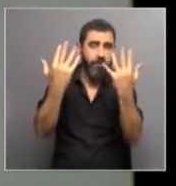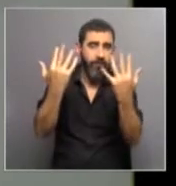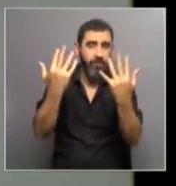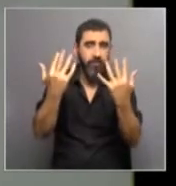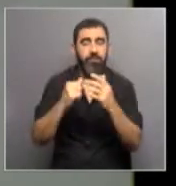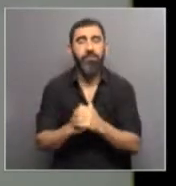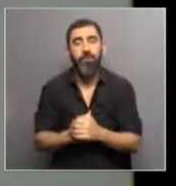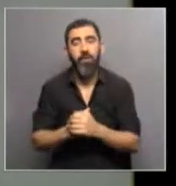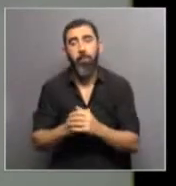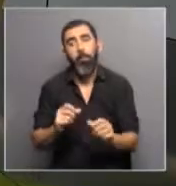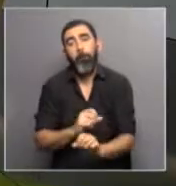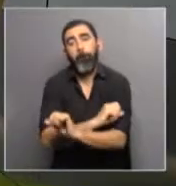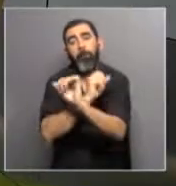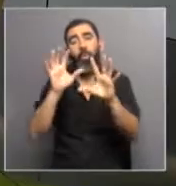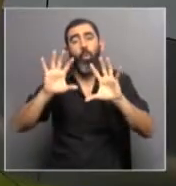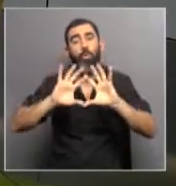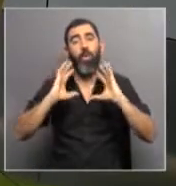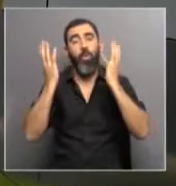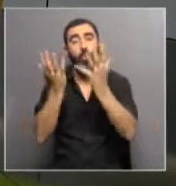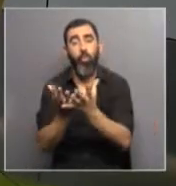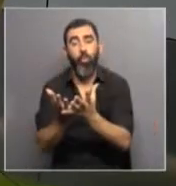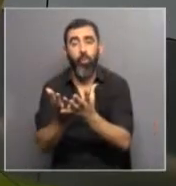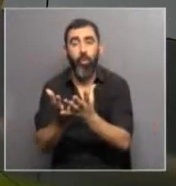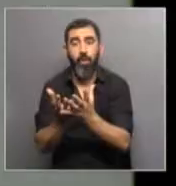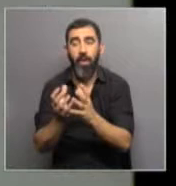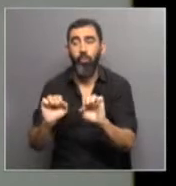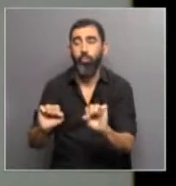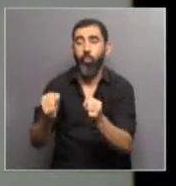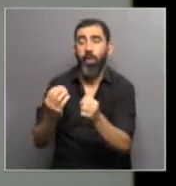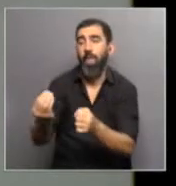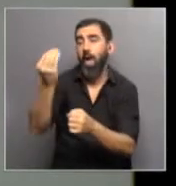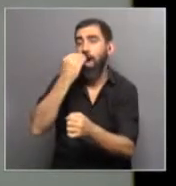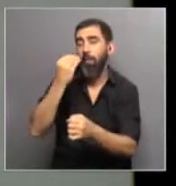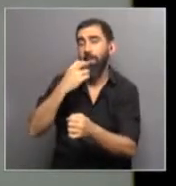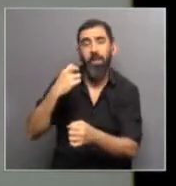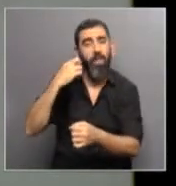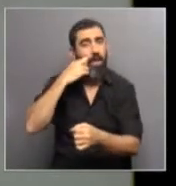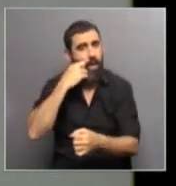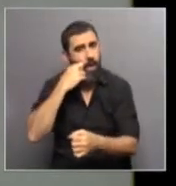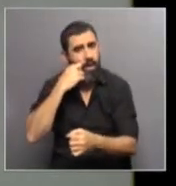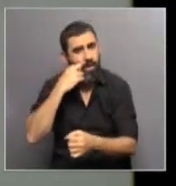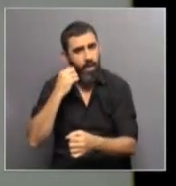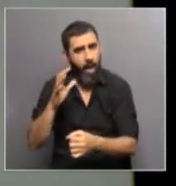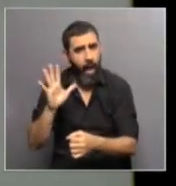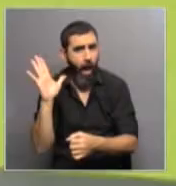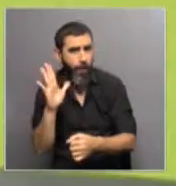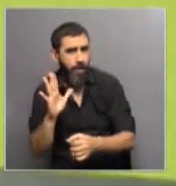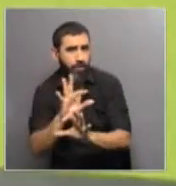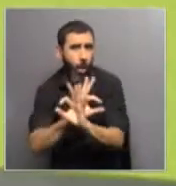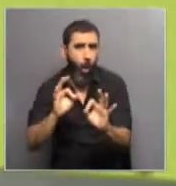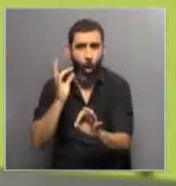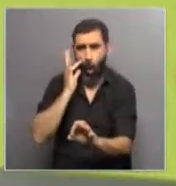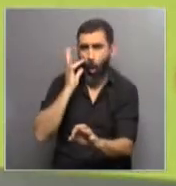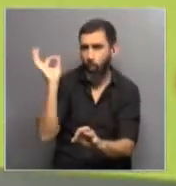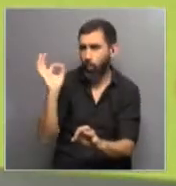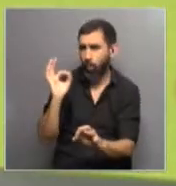mucho más duras para el planeta que la alimentación, que suspender la alimentación con carne. ¿Amenaza o oportunidad? Y